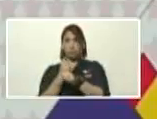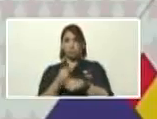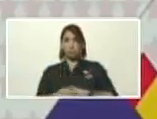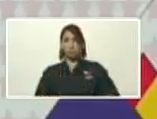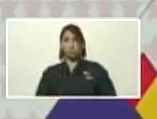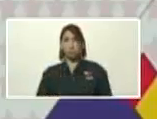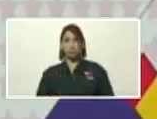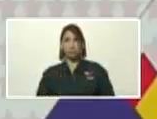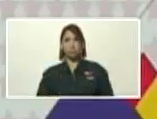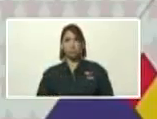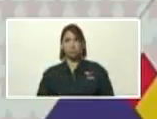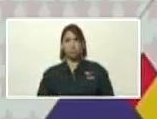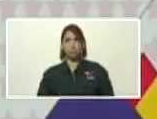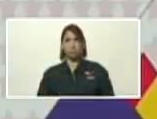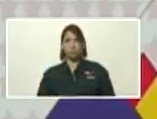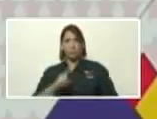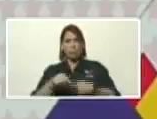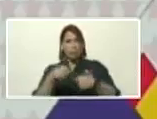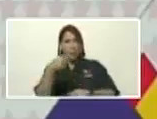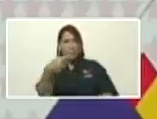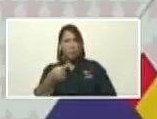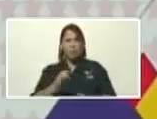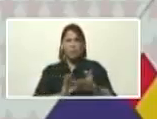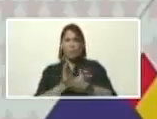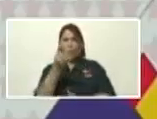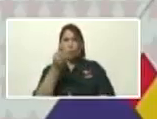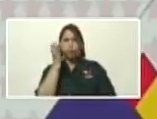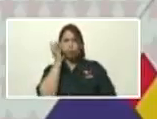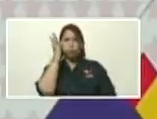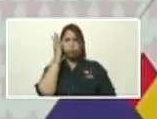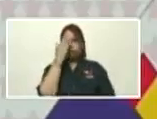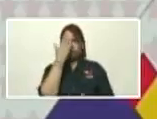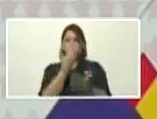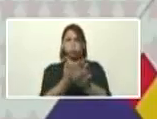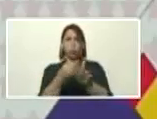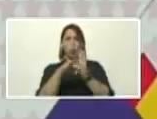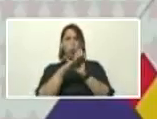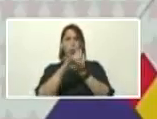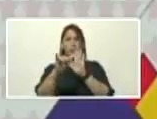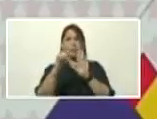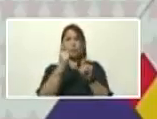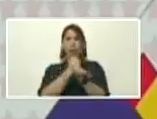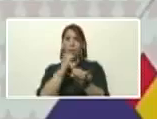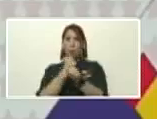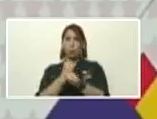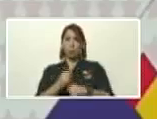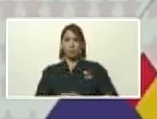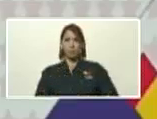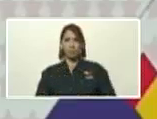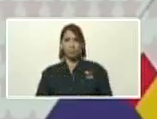y teníamos después, fundamos el Frente Constituyente de los Trabajadores